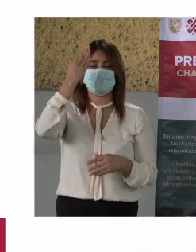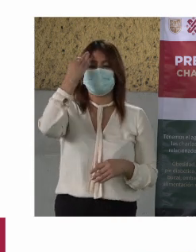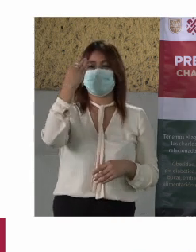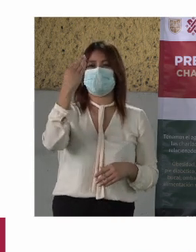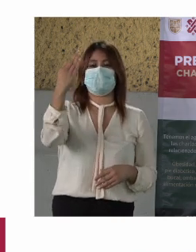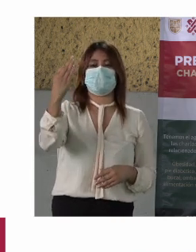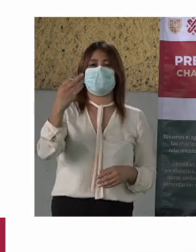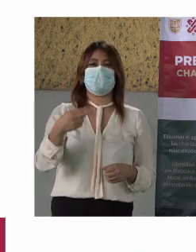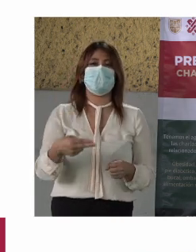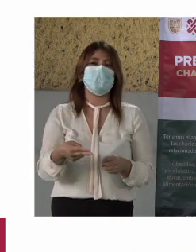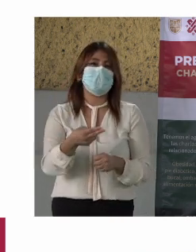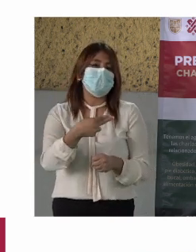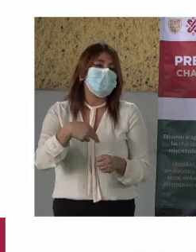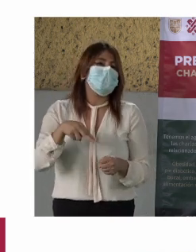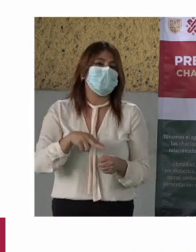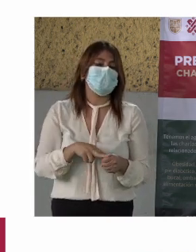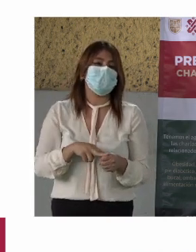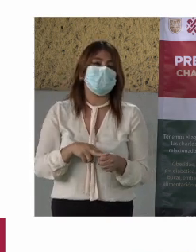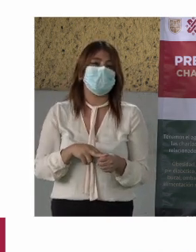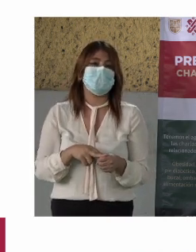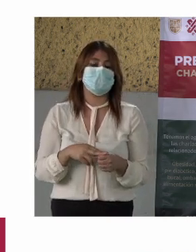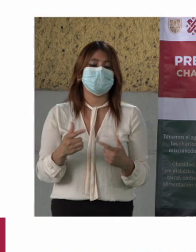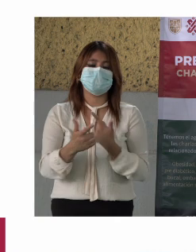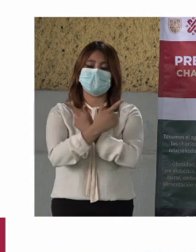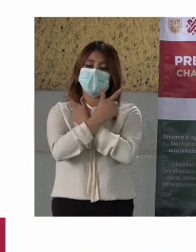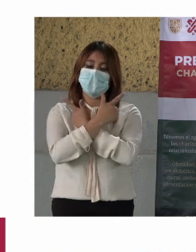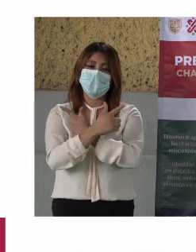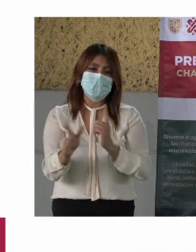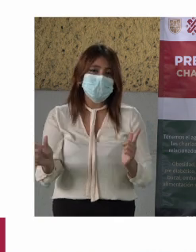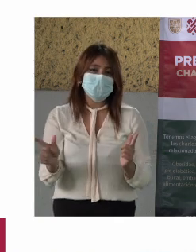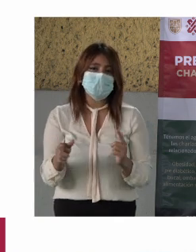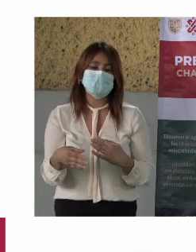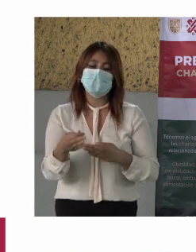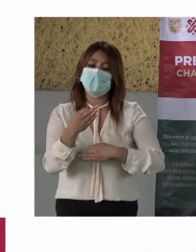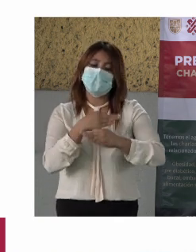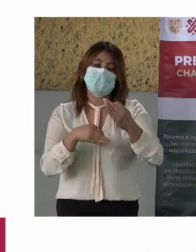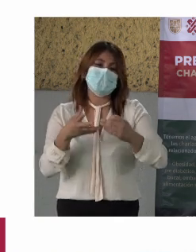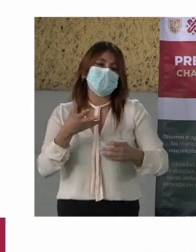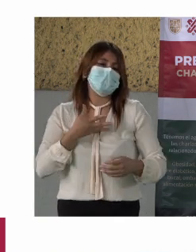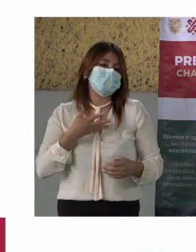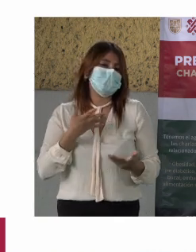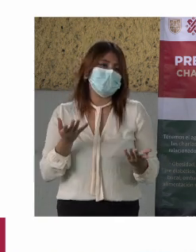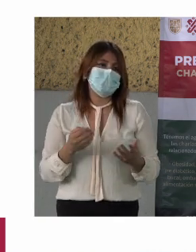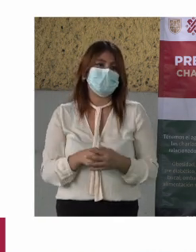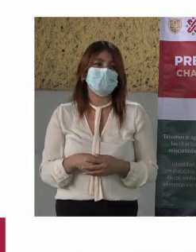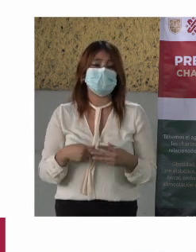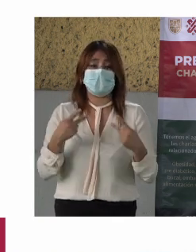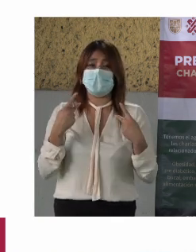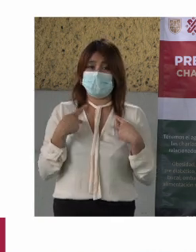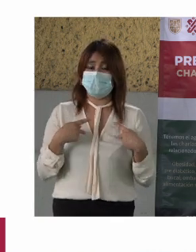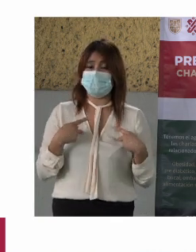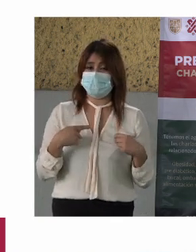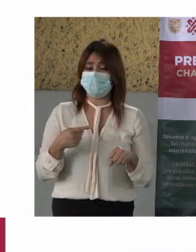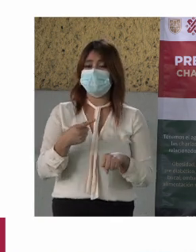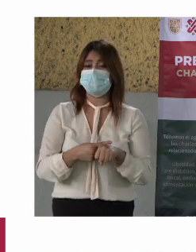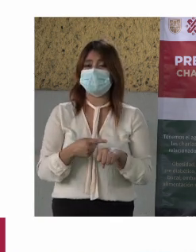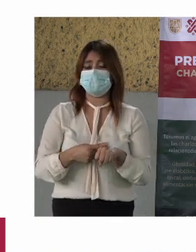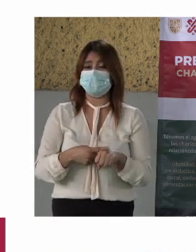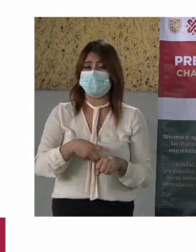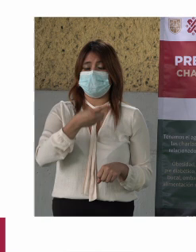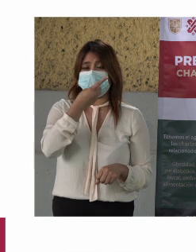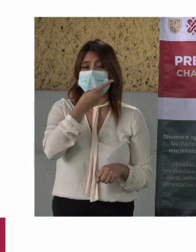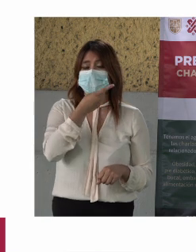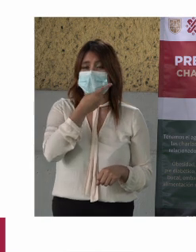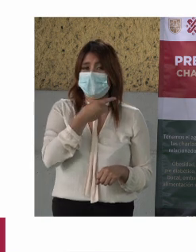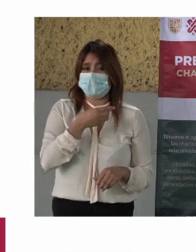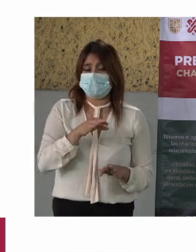normalmente, o dos picos de liberación de insulina que normalmente todos vamos a tener. Y en los pacientes ya con diabetes que están en el tratamiento, lo